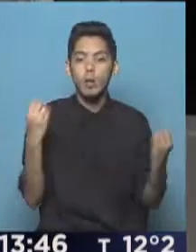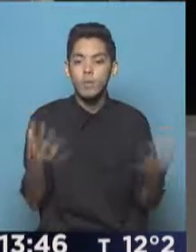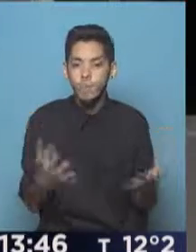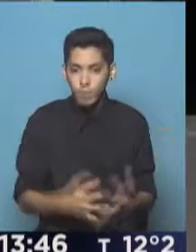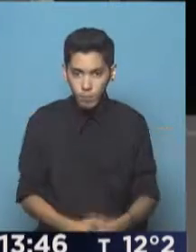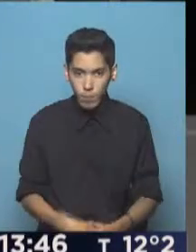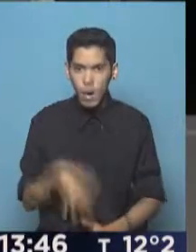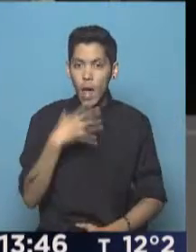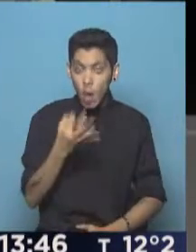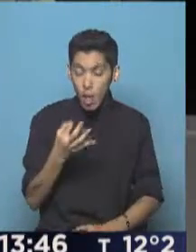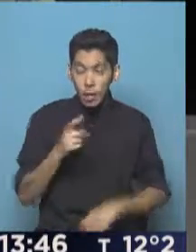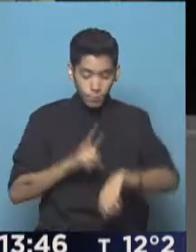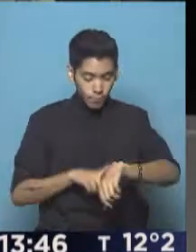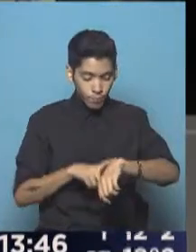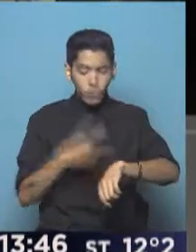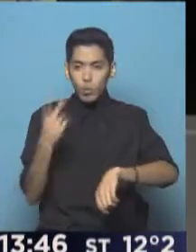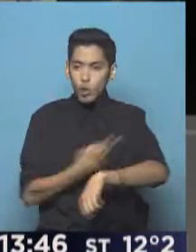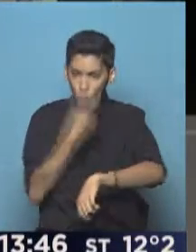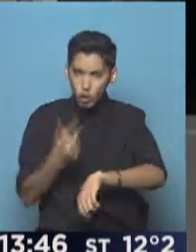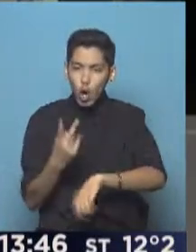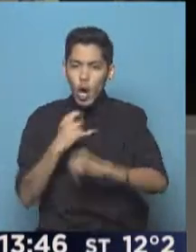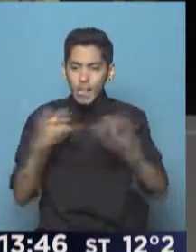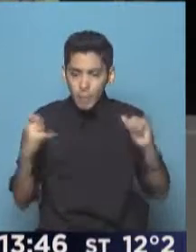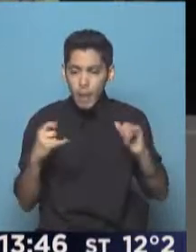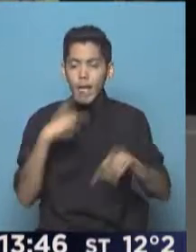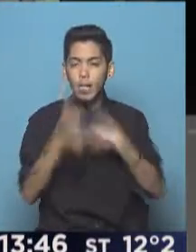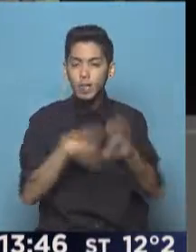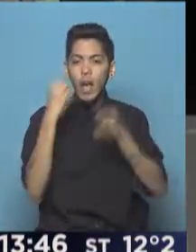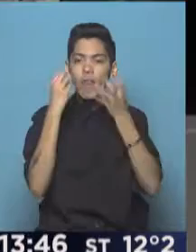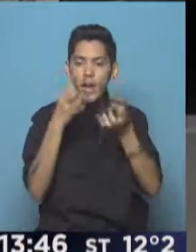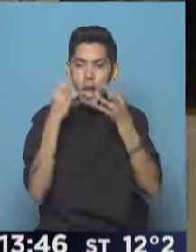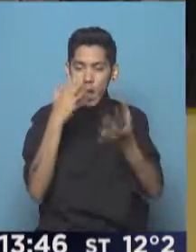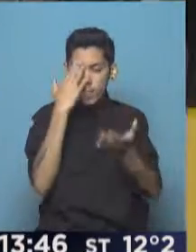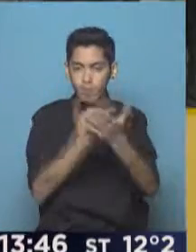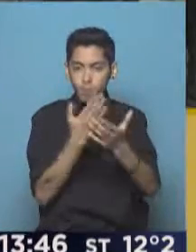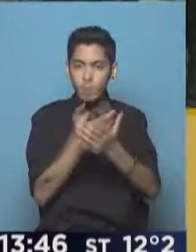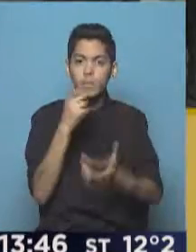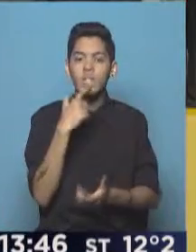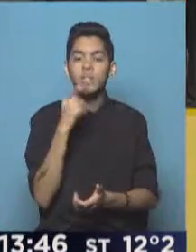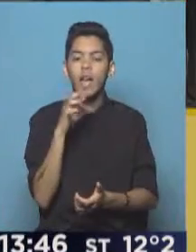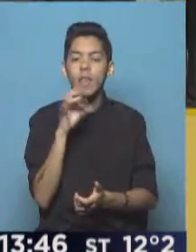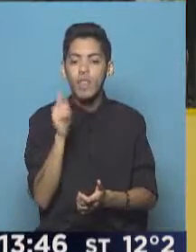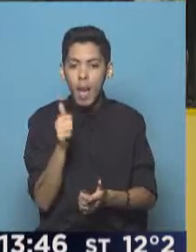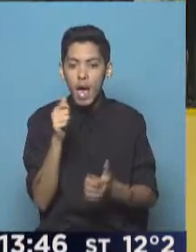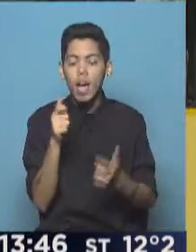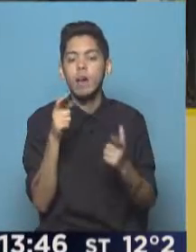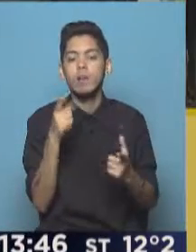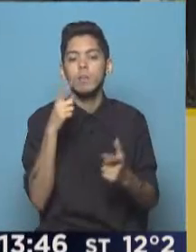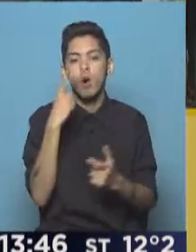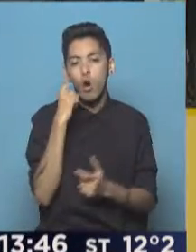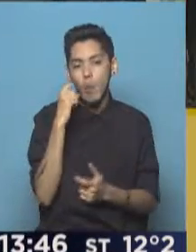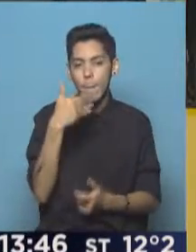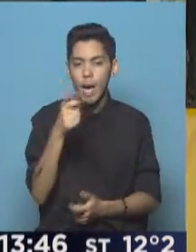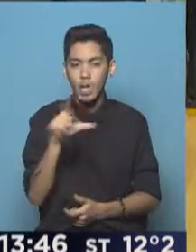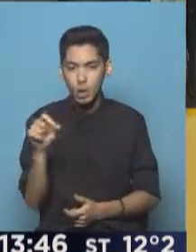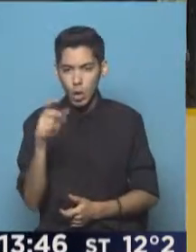Lo cierto, Karin, es que hace ya 2 horas y media que sigue declarando frente a frente a la jueza Sandra Arroyo Salgado, Marcelo Mayo. Recordemos el